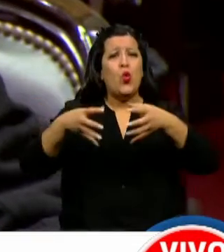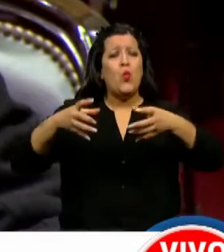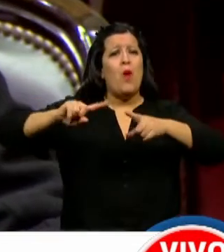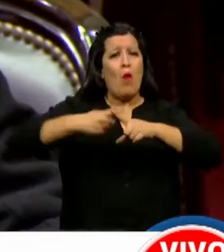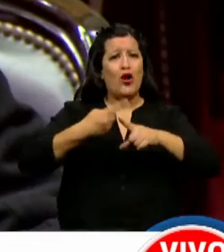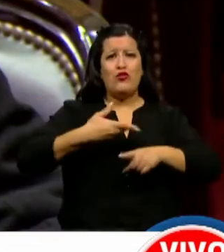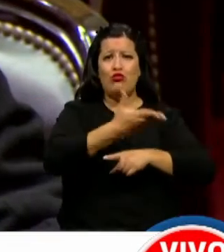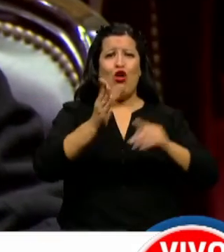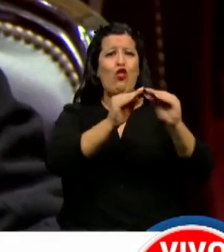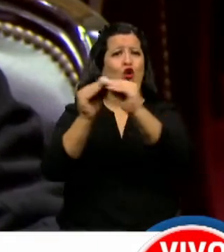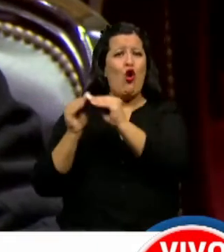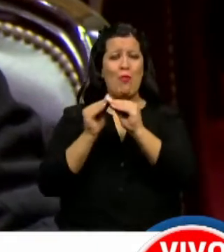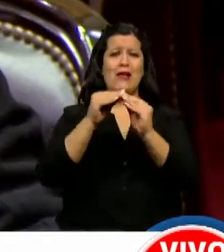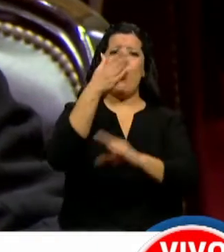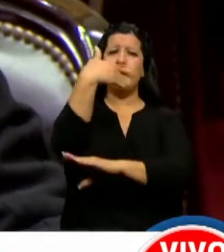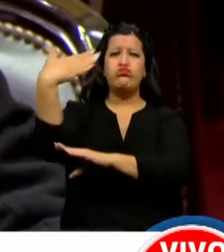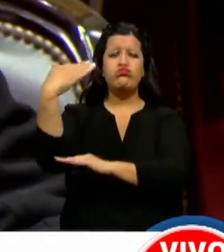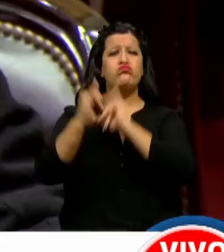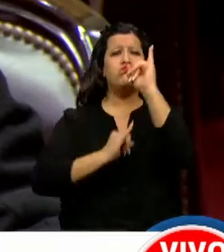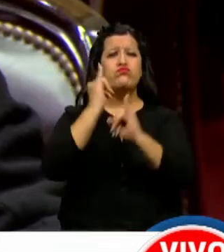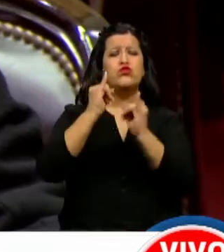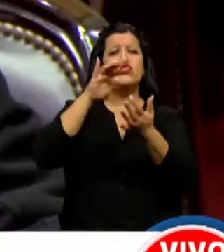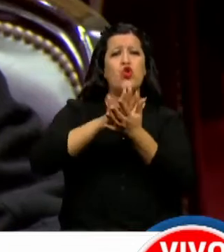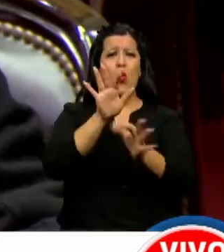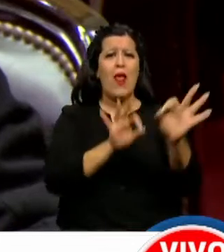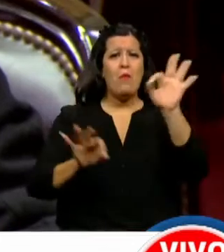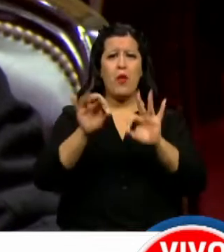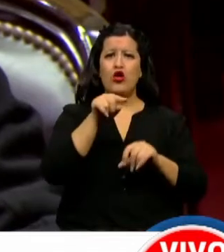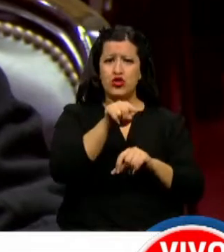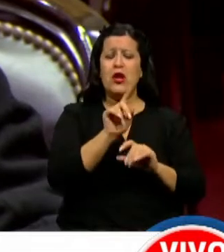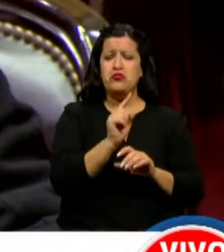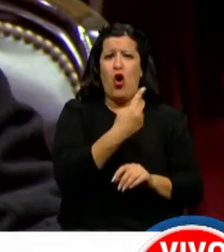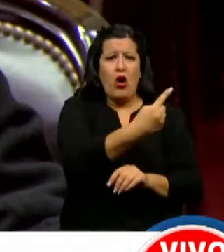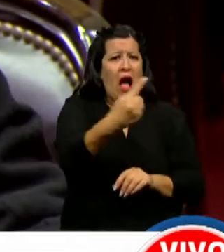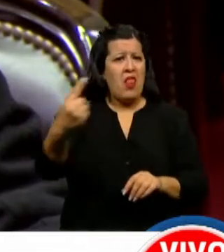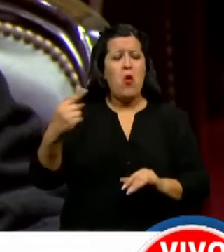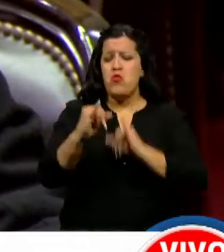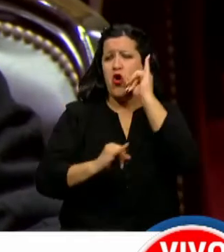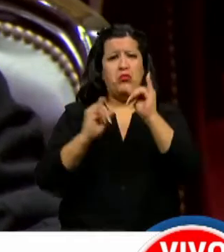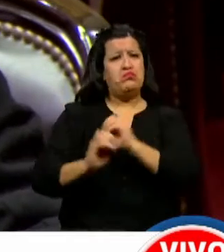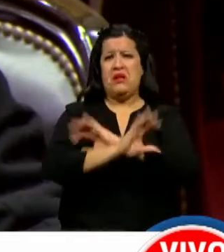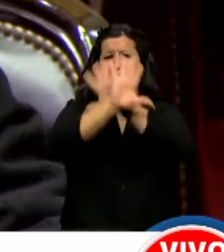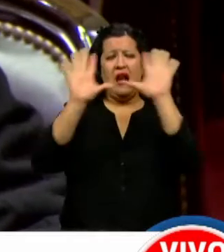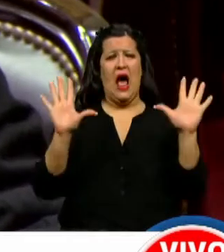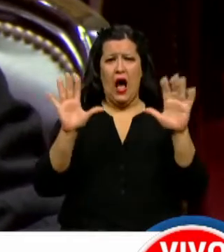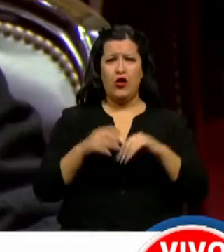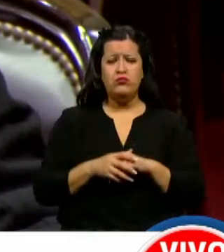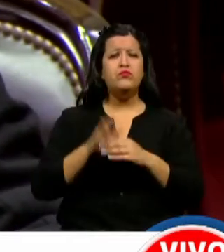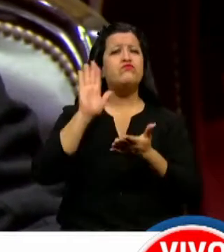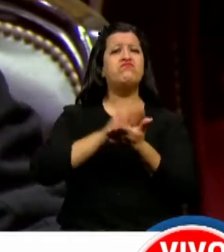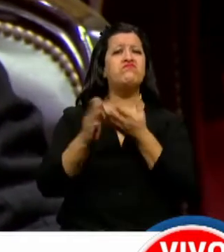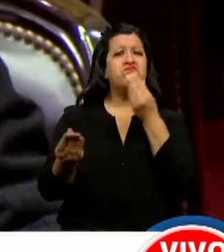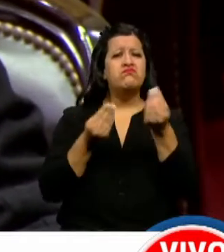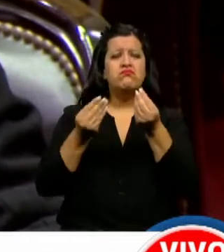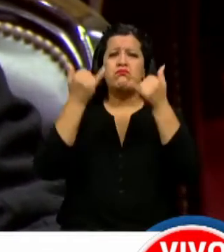hicieron uso de la palabra respecto a este proyecto han sido lo suficientemente claro en cuanto a